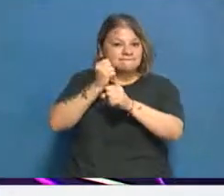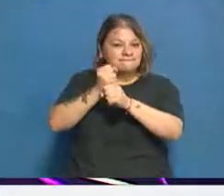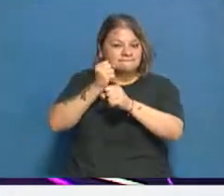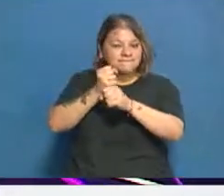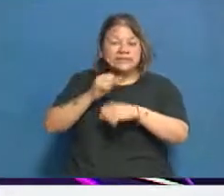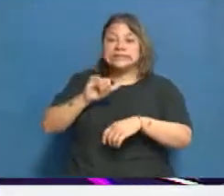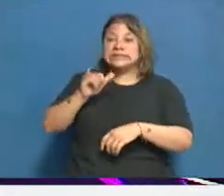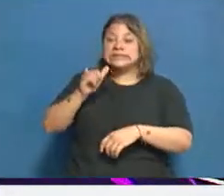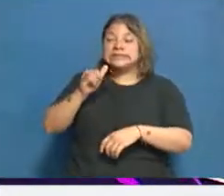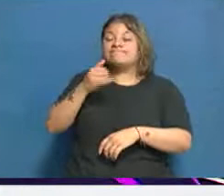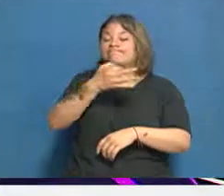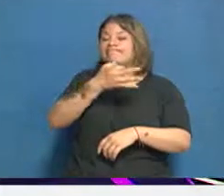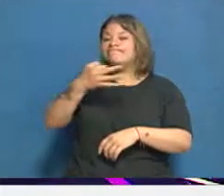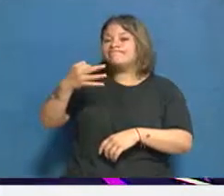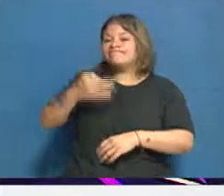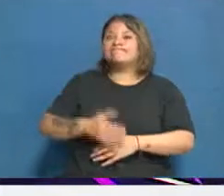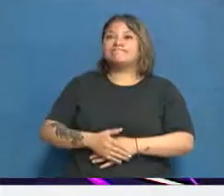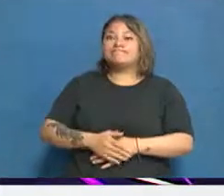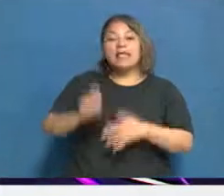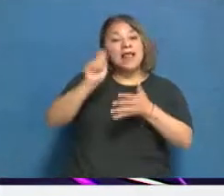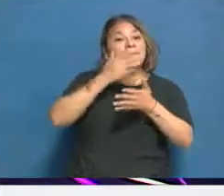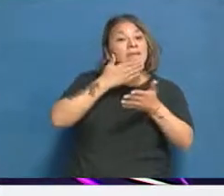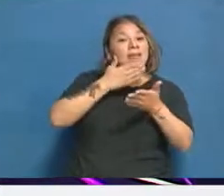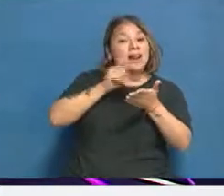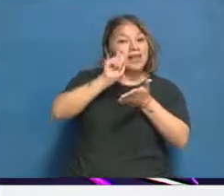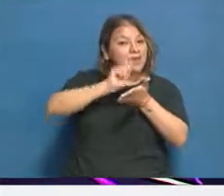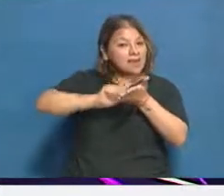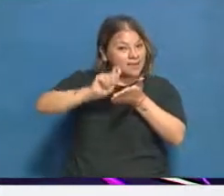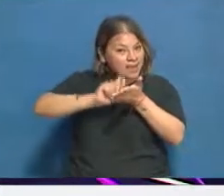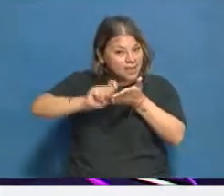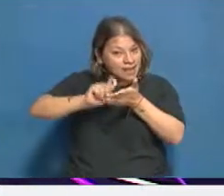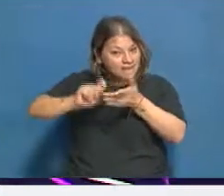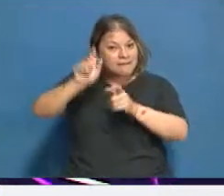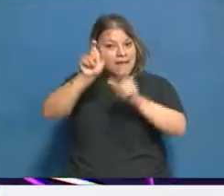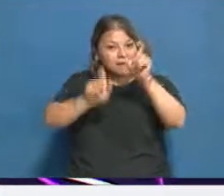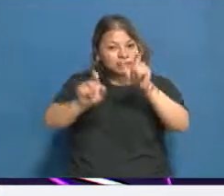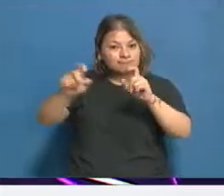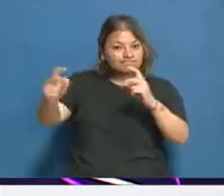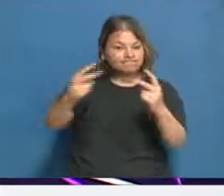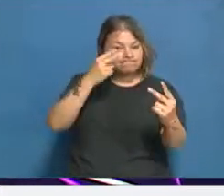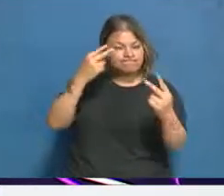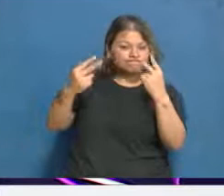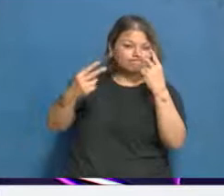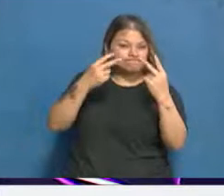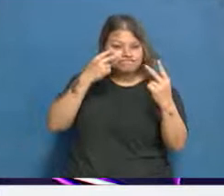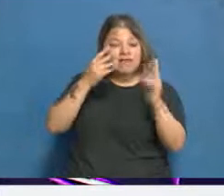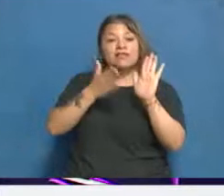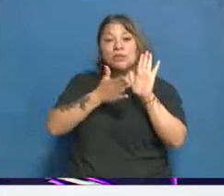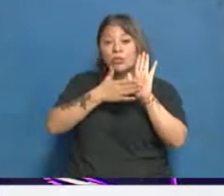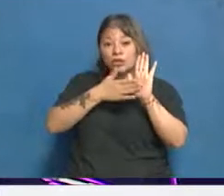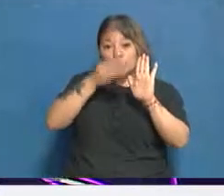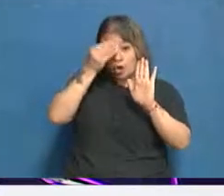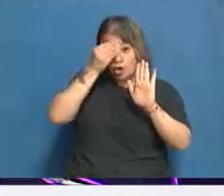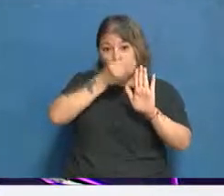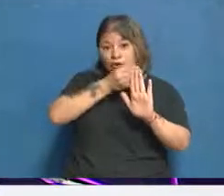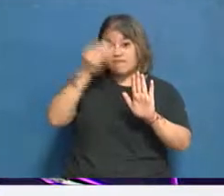¿Qué tarea, Dani? Así es, lápiz y papel para aquellas personas que nos estén mirando. En el día de hoy, el boletín oficial de